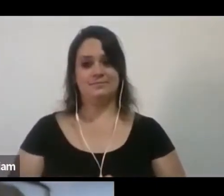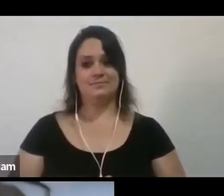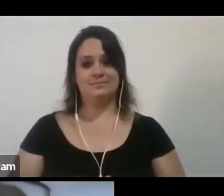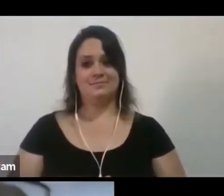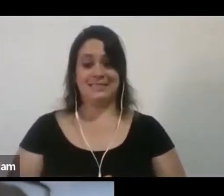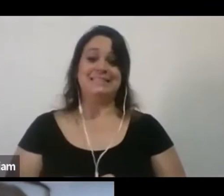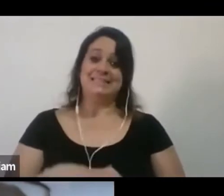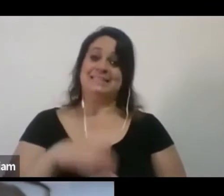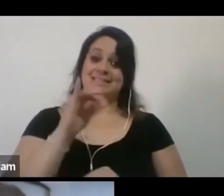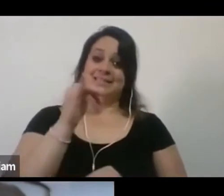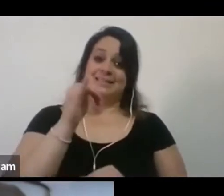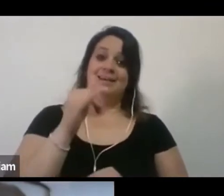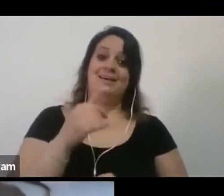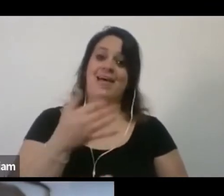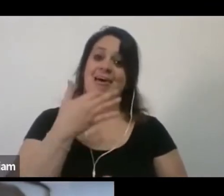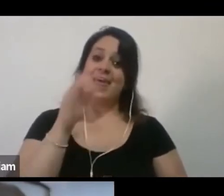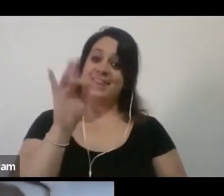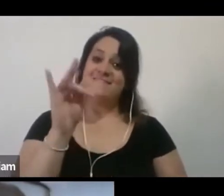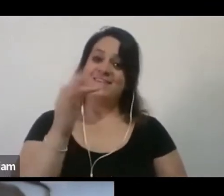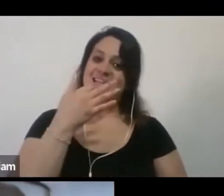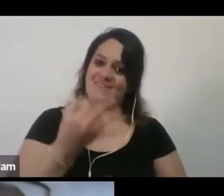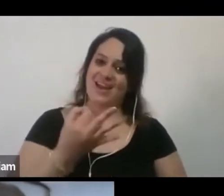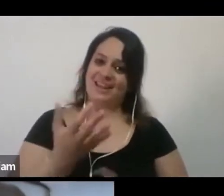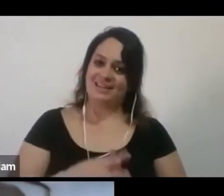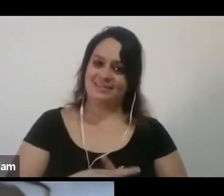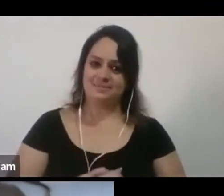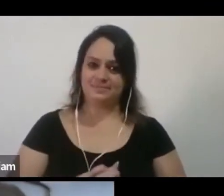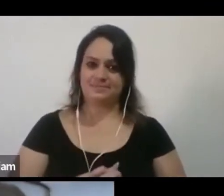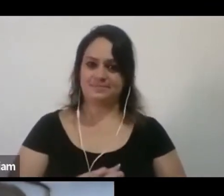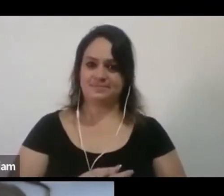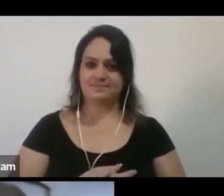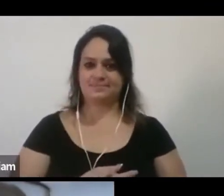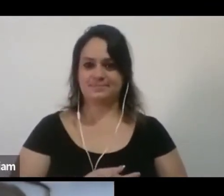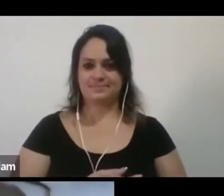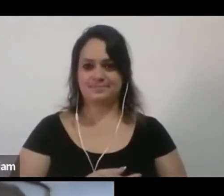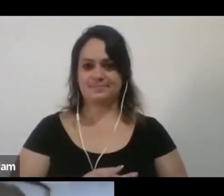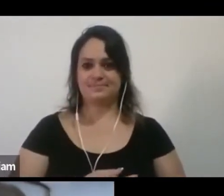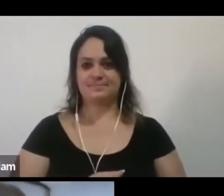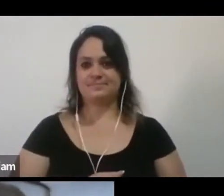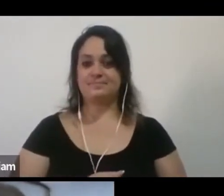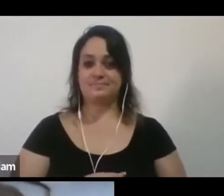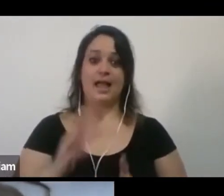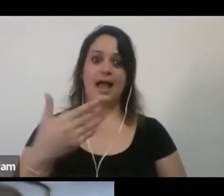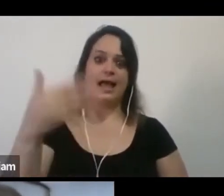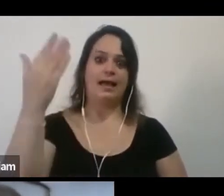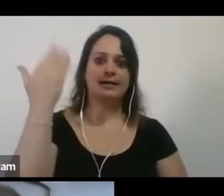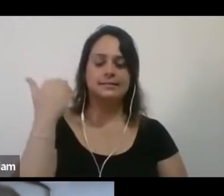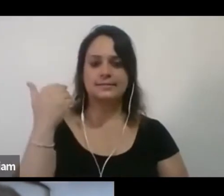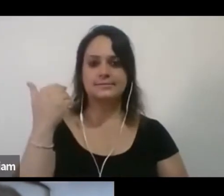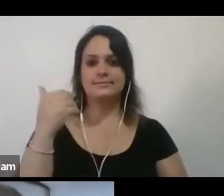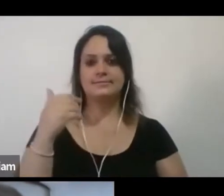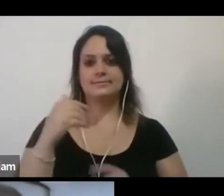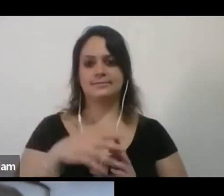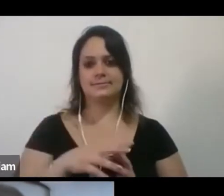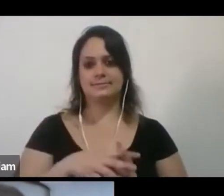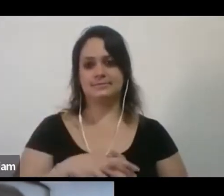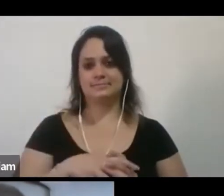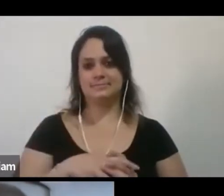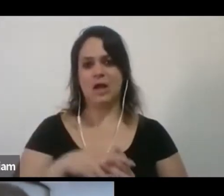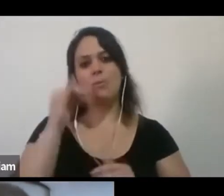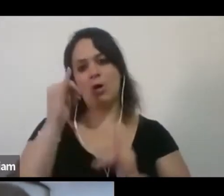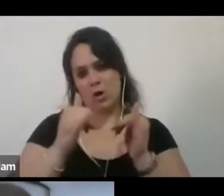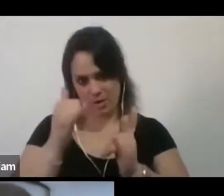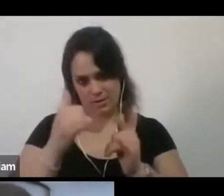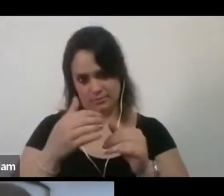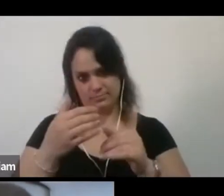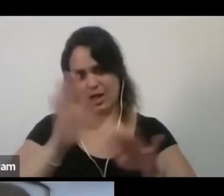Sí, es difícil. Yo, ¿cómo se llama? En un primer momento, bueno, les cuento todo lo que